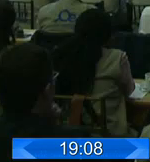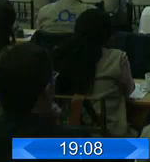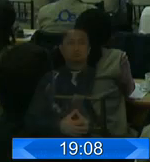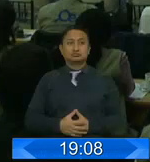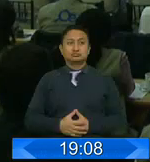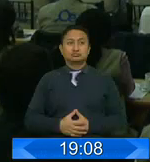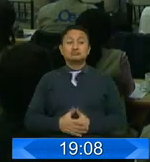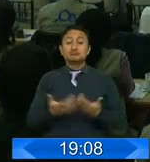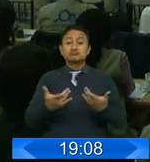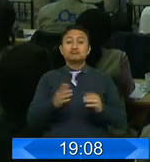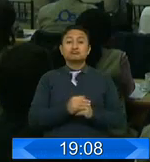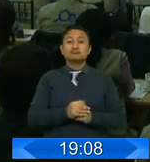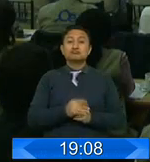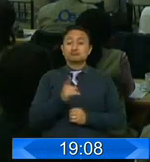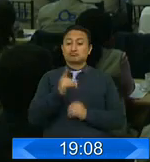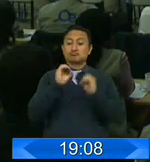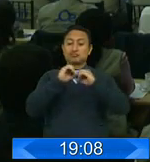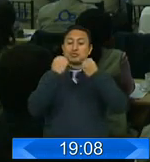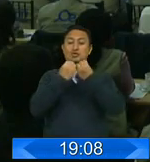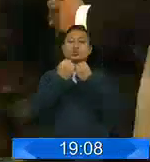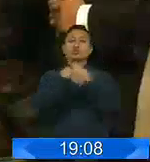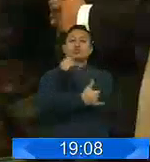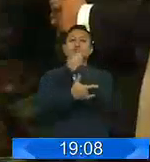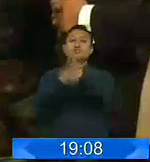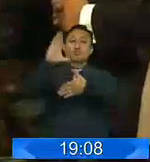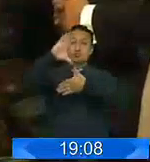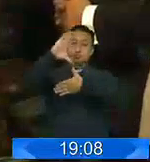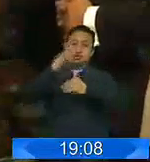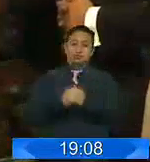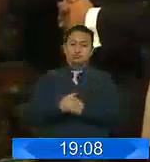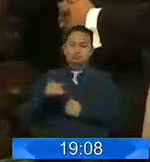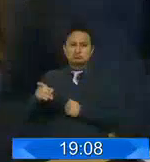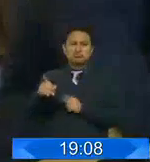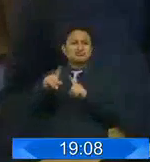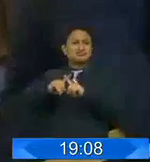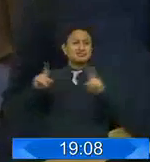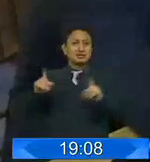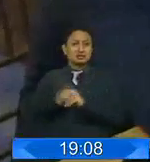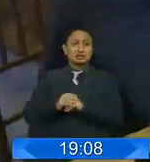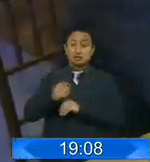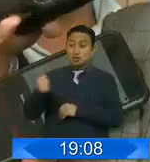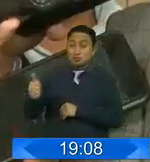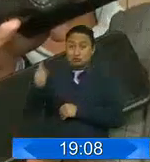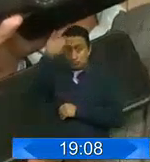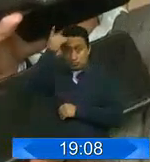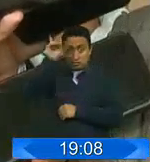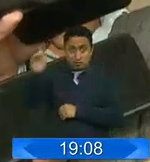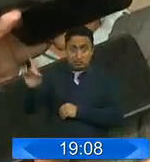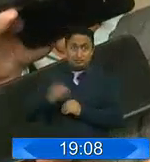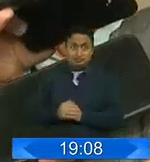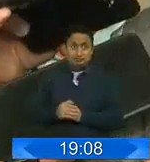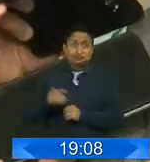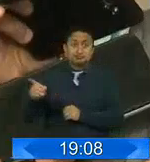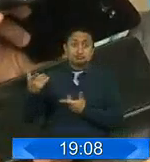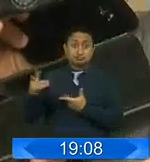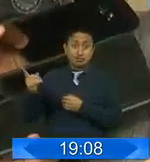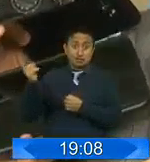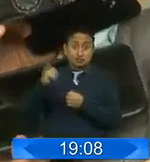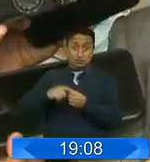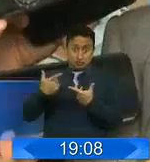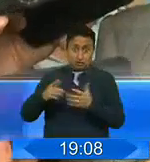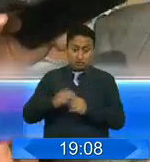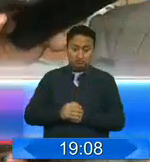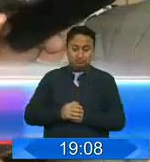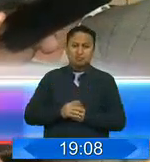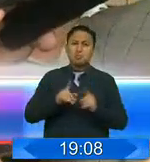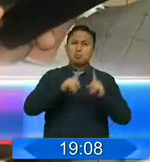En el caso de la Organización de Estados Americanos, OEA, su situación es otra por decisión propia. La OEA ya confirmó. ¿Pero viene como